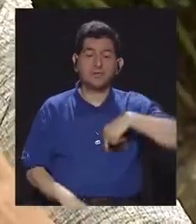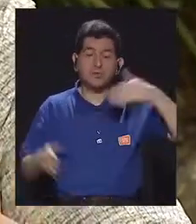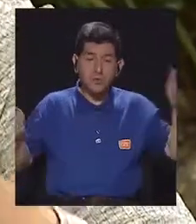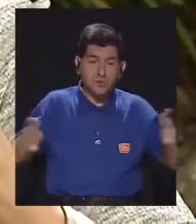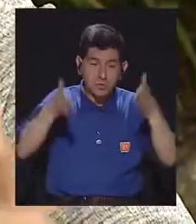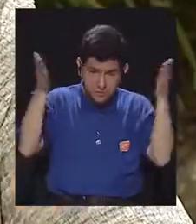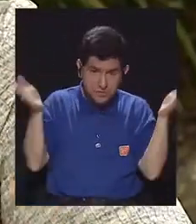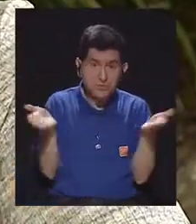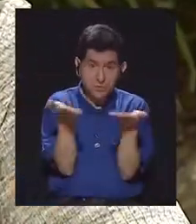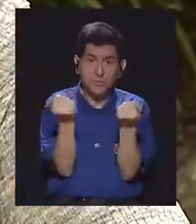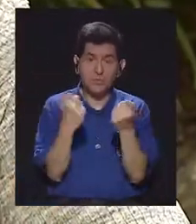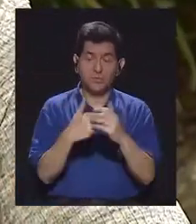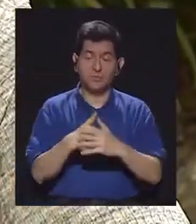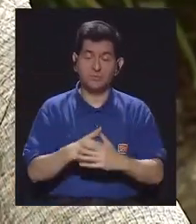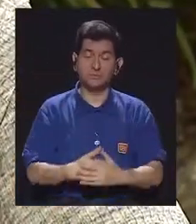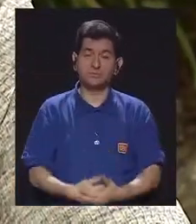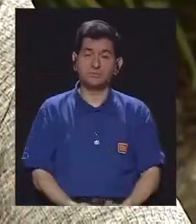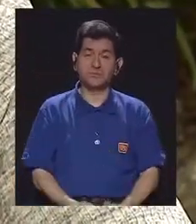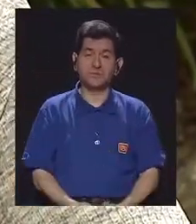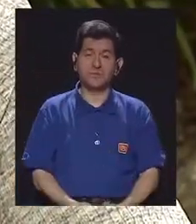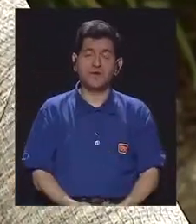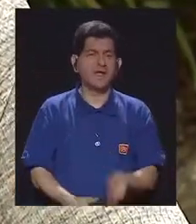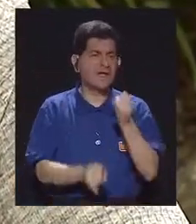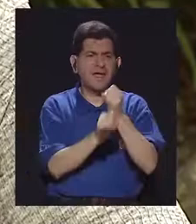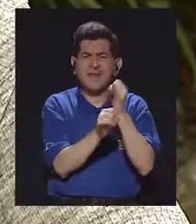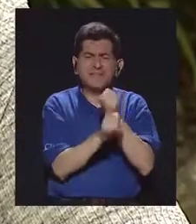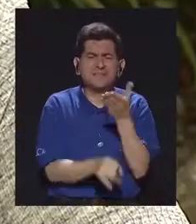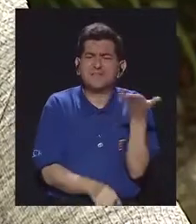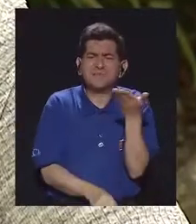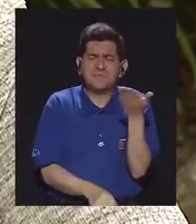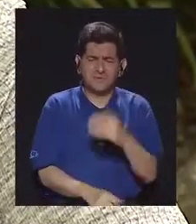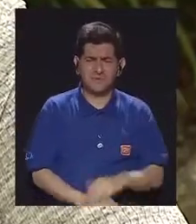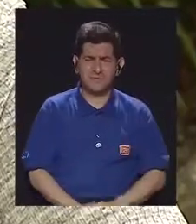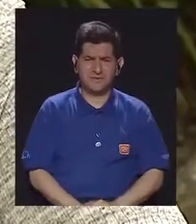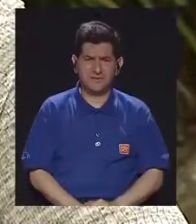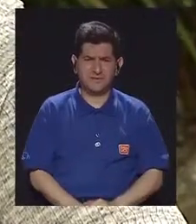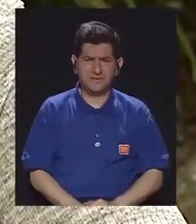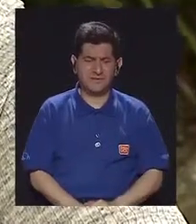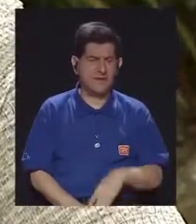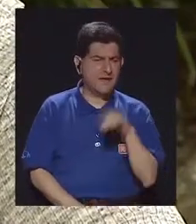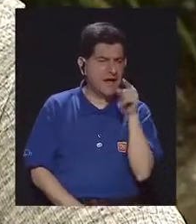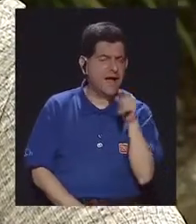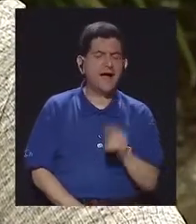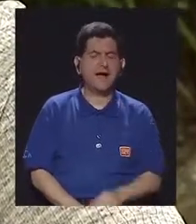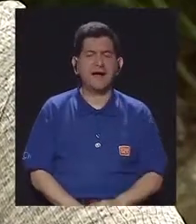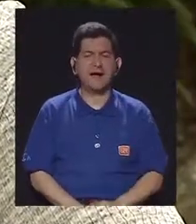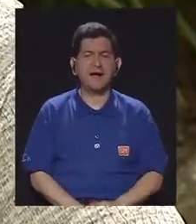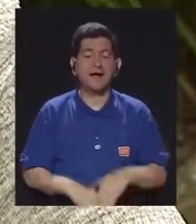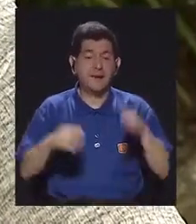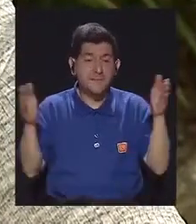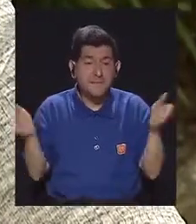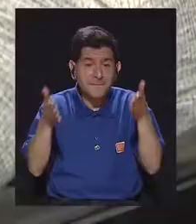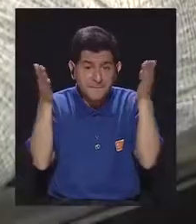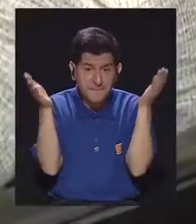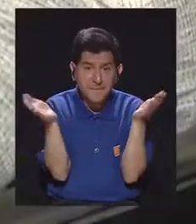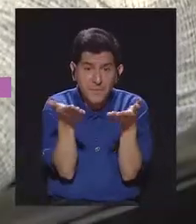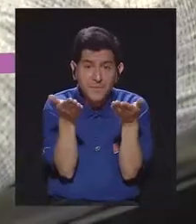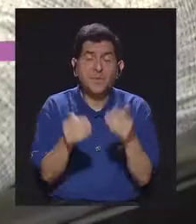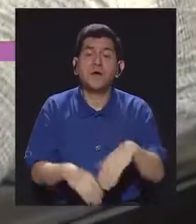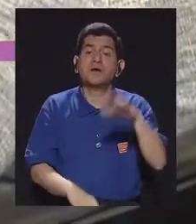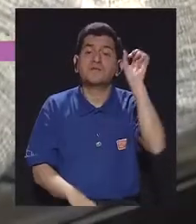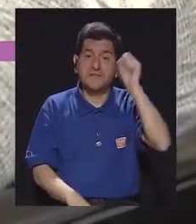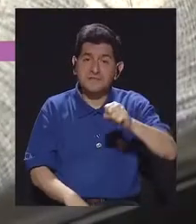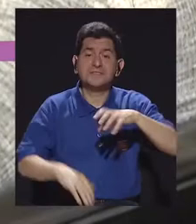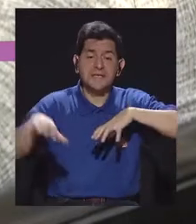para incentivar, para motivar. ¿Qué hace el ICODER? El ICODER es una institución que se encarga de promocionar,